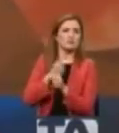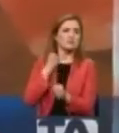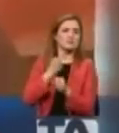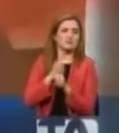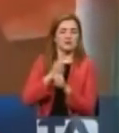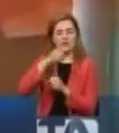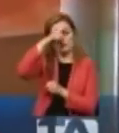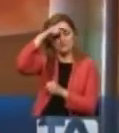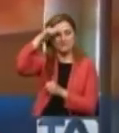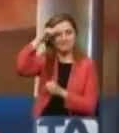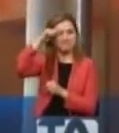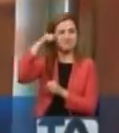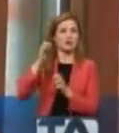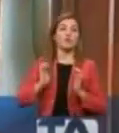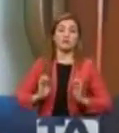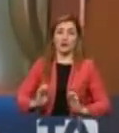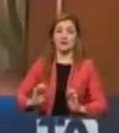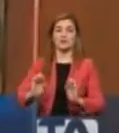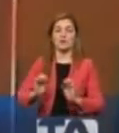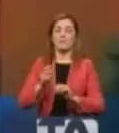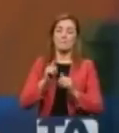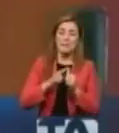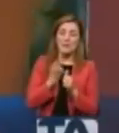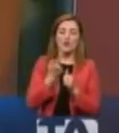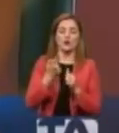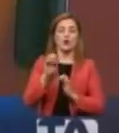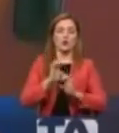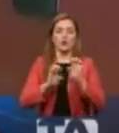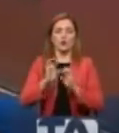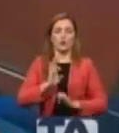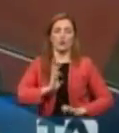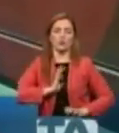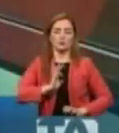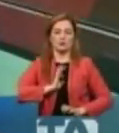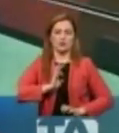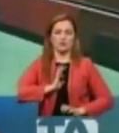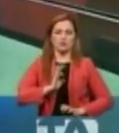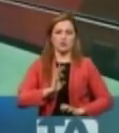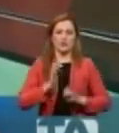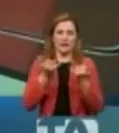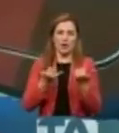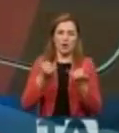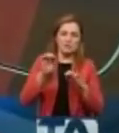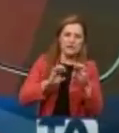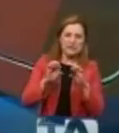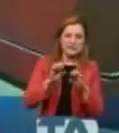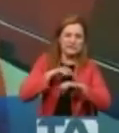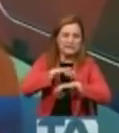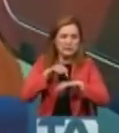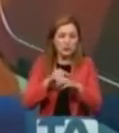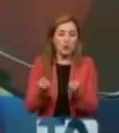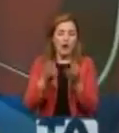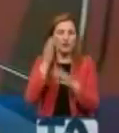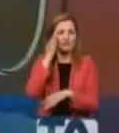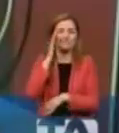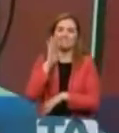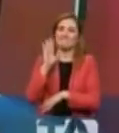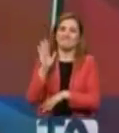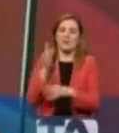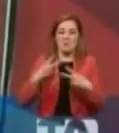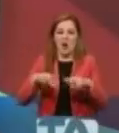hacerlo arduo. Vamos a hacer una evaluación técnica. Este rato no me atrevería a hacer un pronóstico de cuánto tiempo nos va a llevar ni el